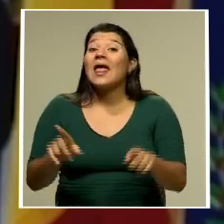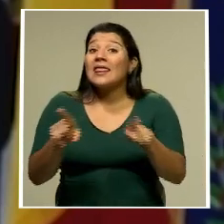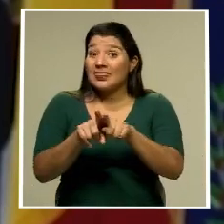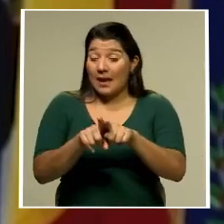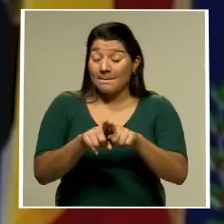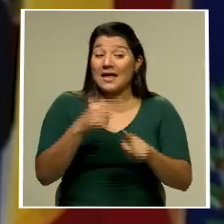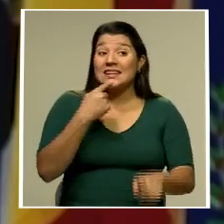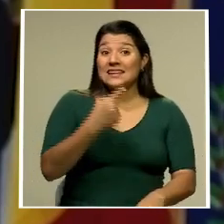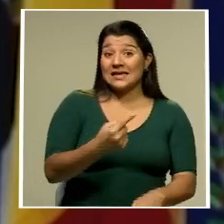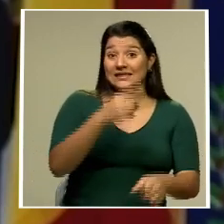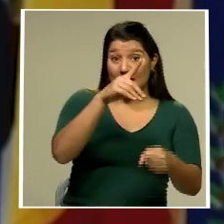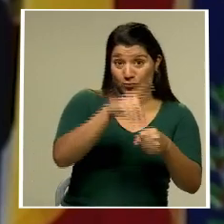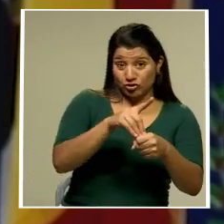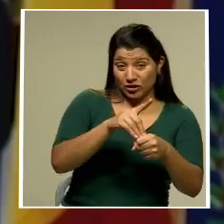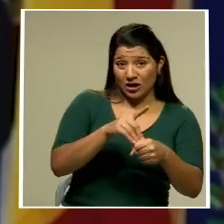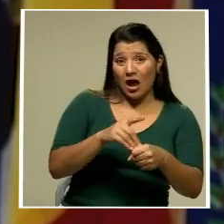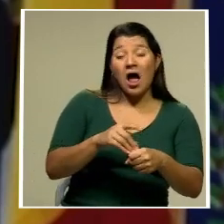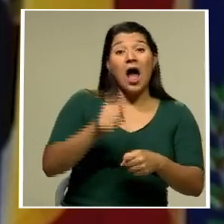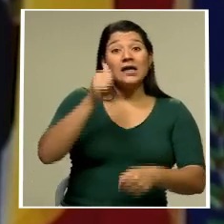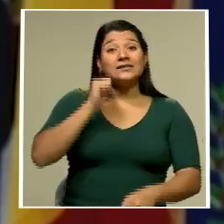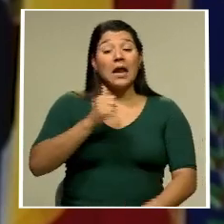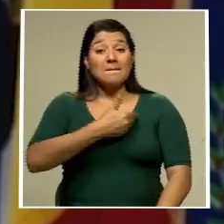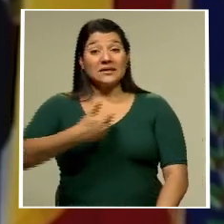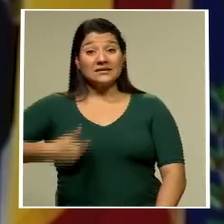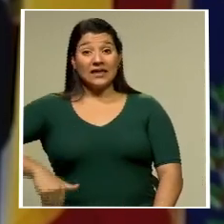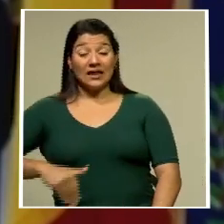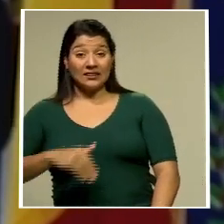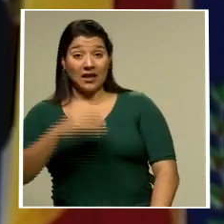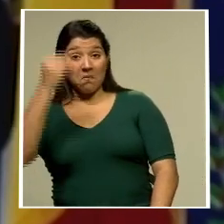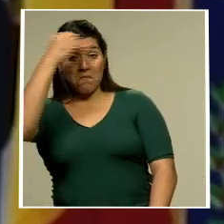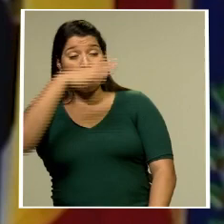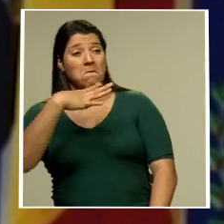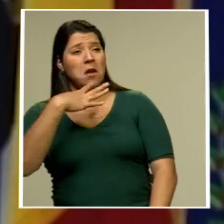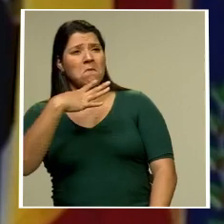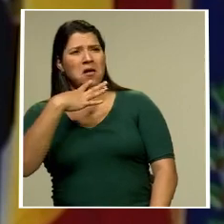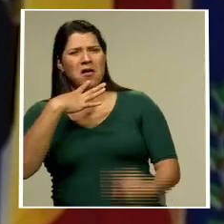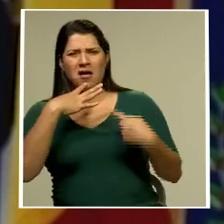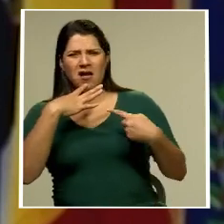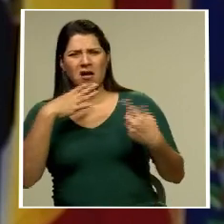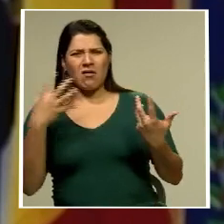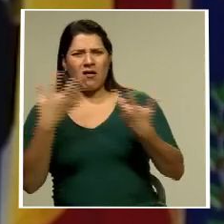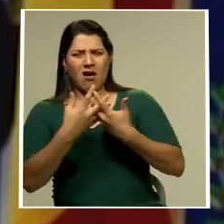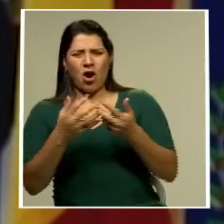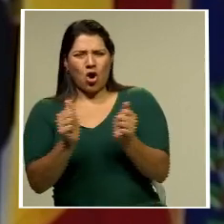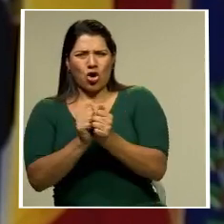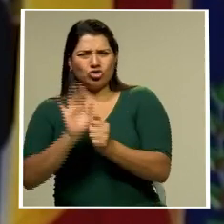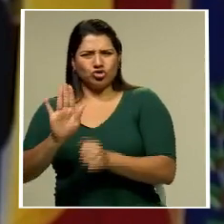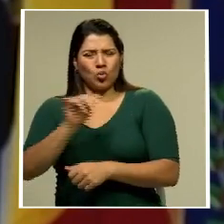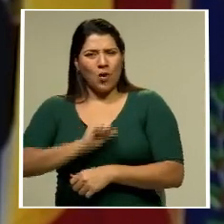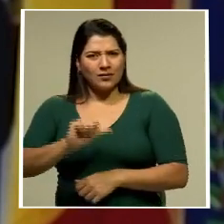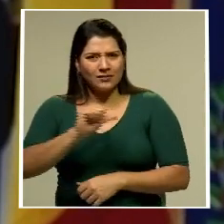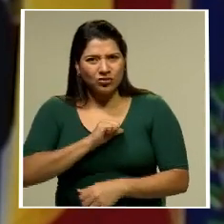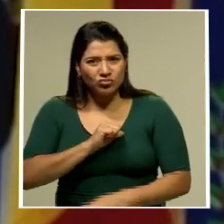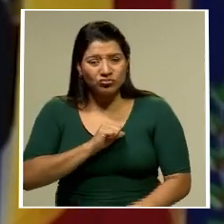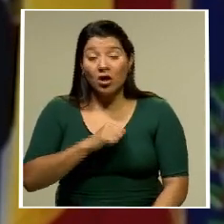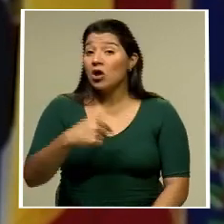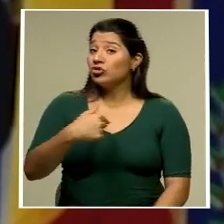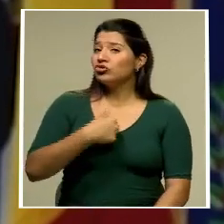discurso del presidente Alvarado nunca concuerda con la realidad de sus acciones. Yo lamento